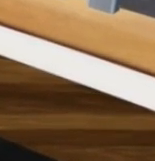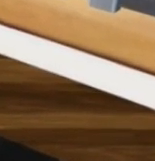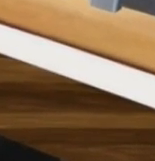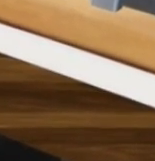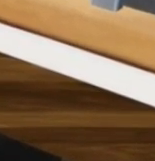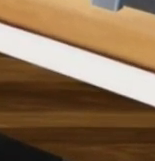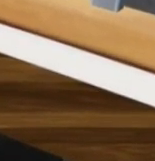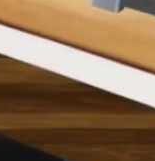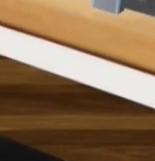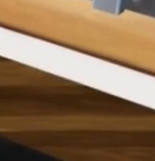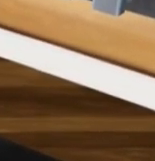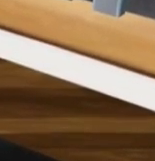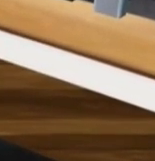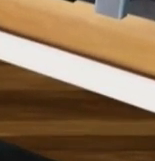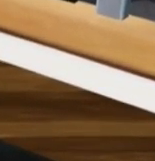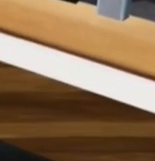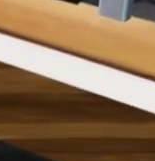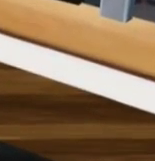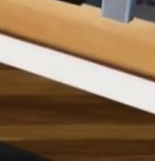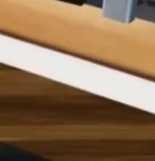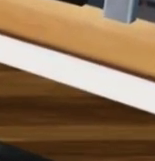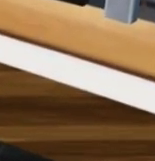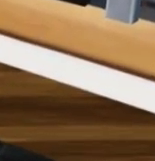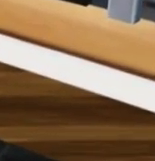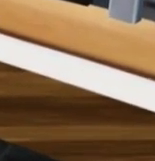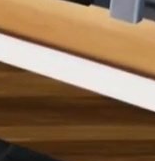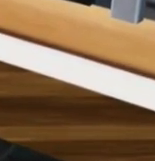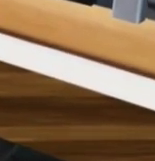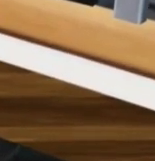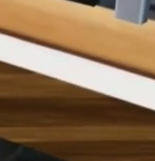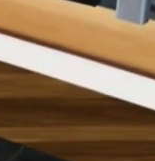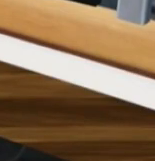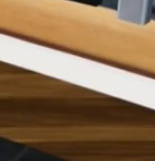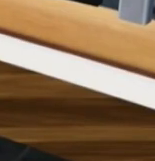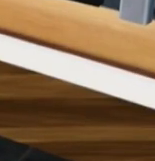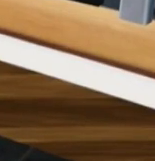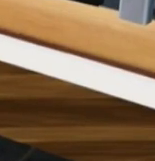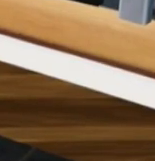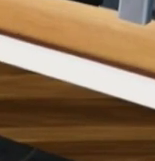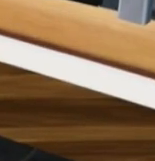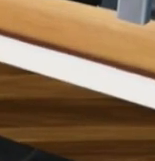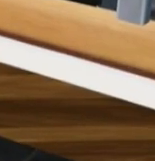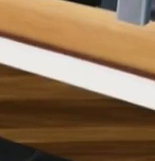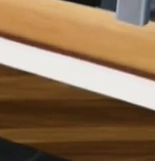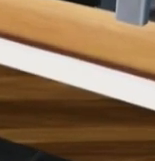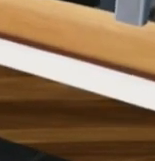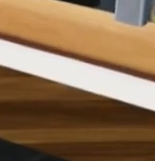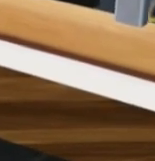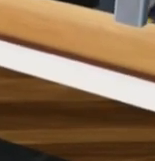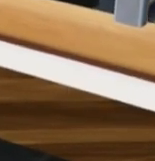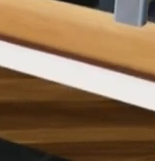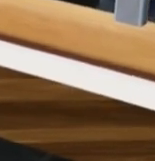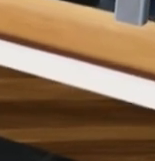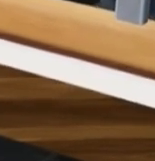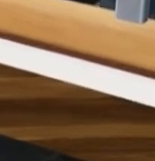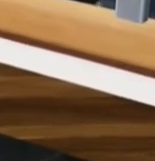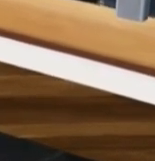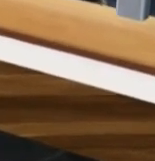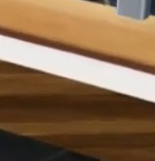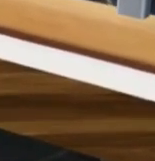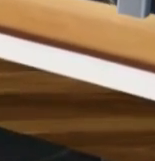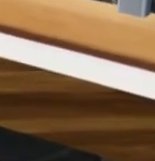o retos de seguridad conjunta, pero principalmente con una gran oportunidad en materia comercial y económica.